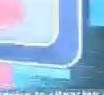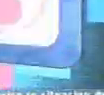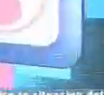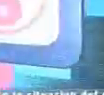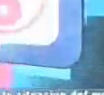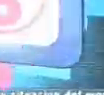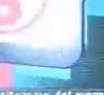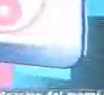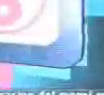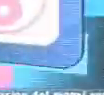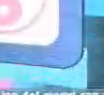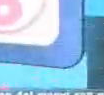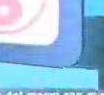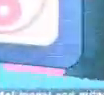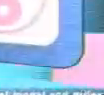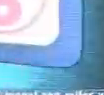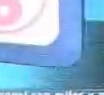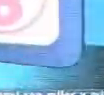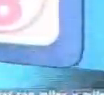Bienestar.